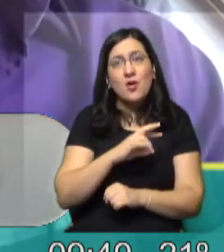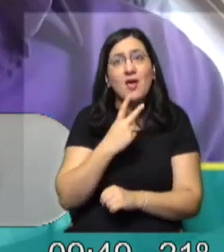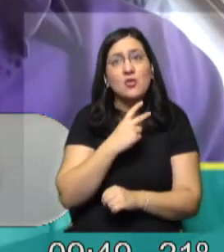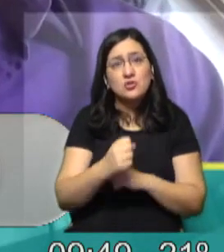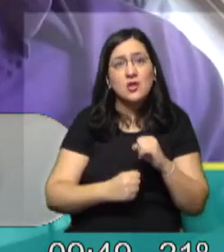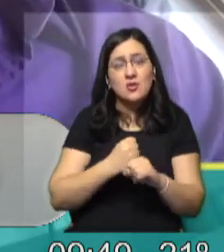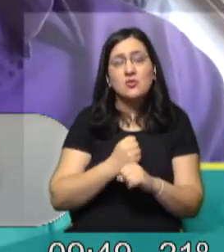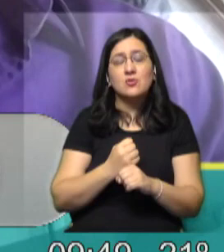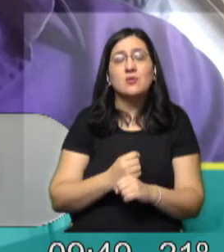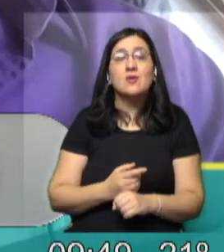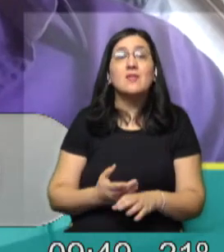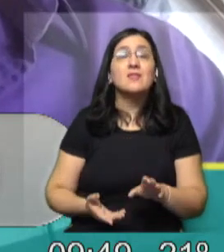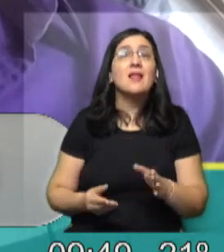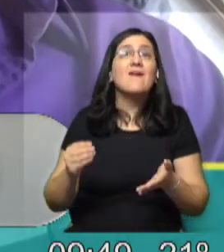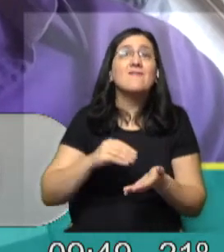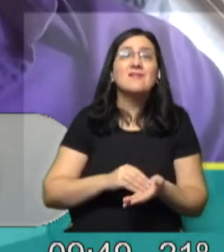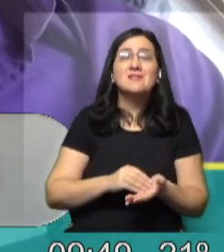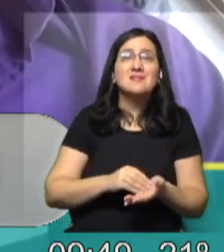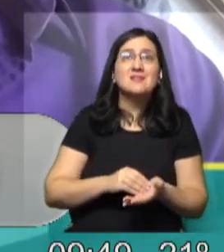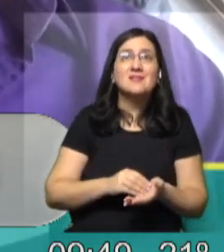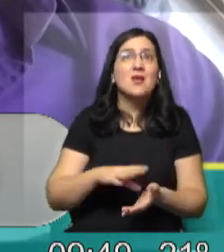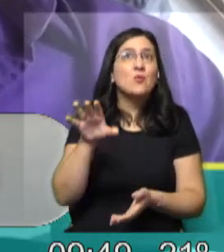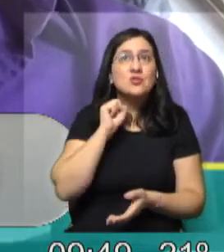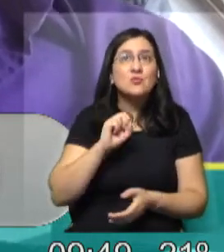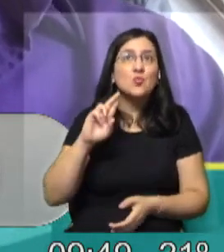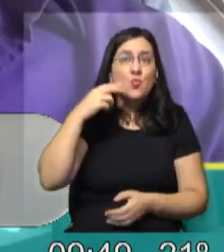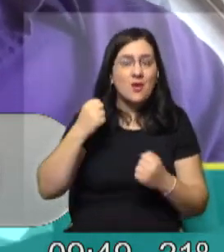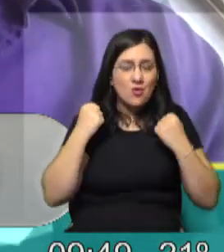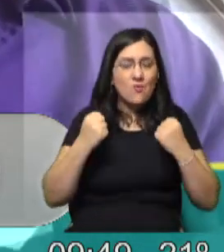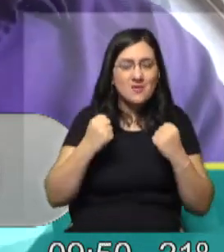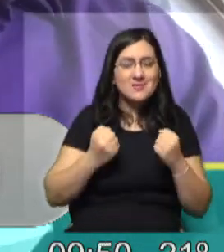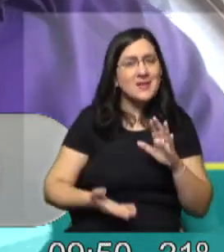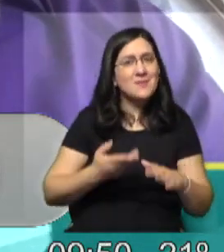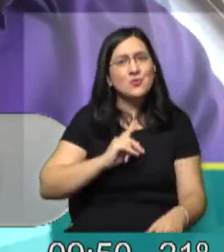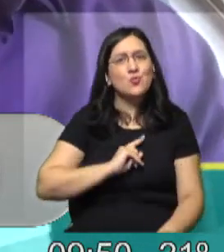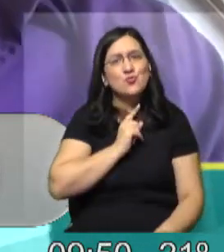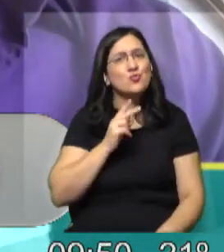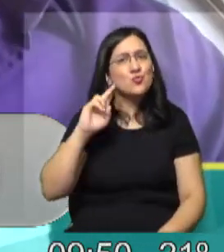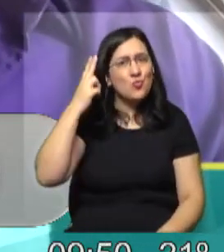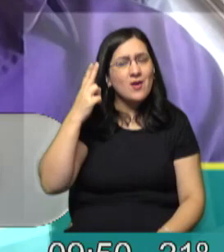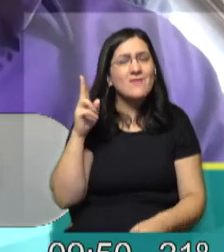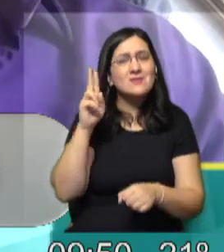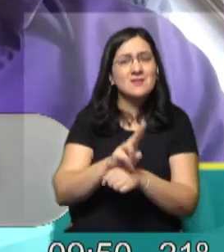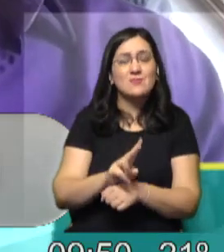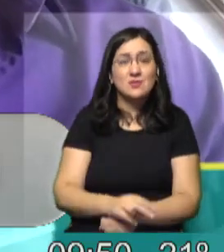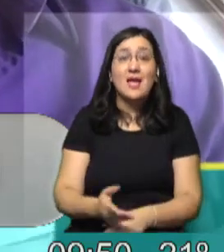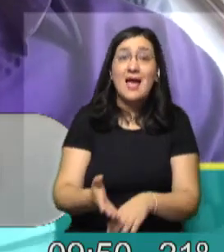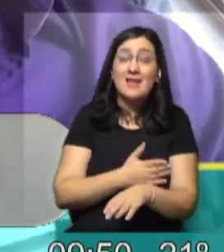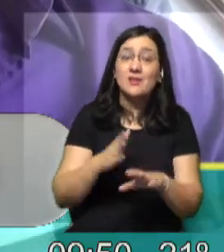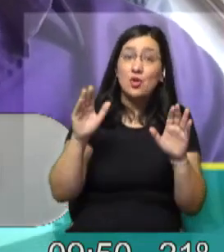Uruguay no más es el más orgullosamente uruguayo que hemos visitado Así que antes que vos lo